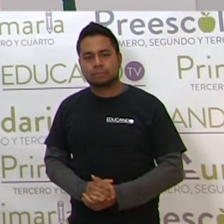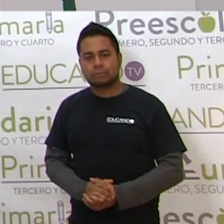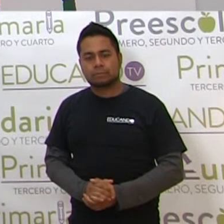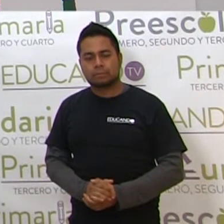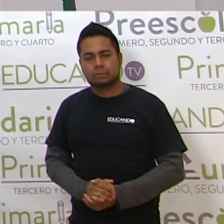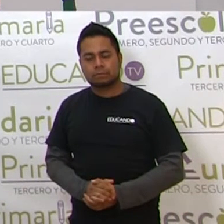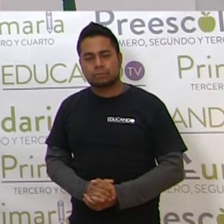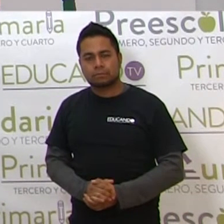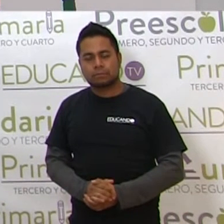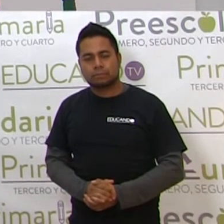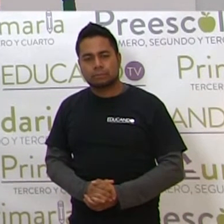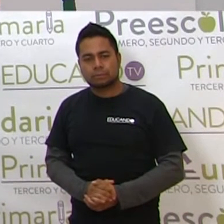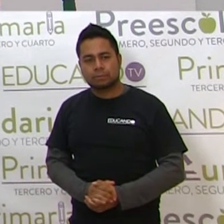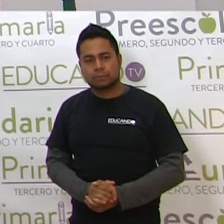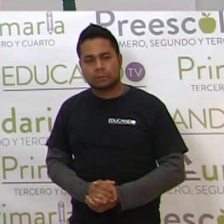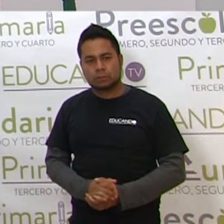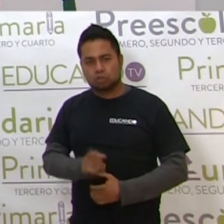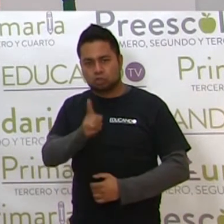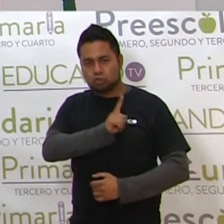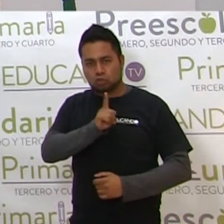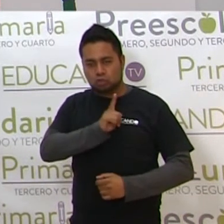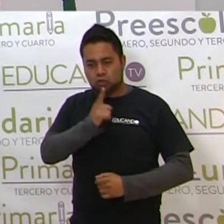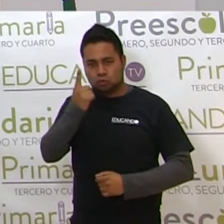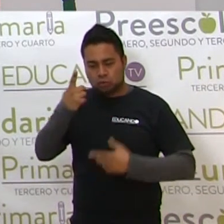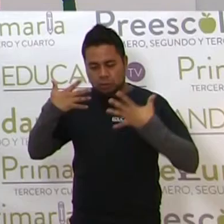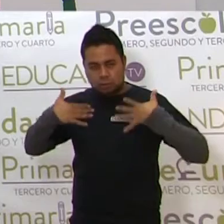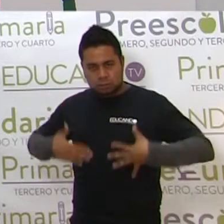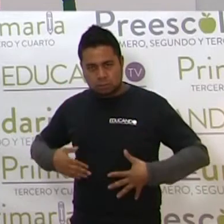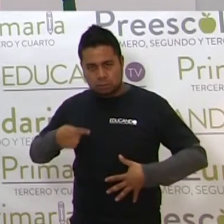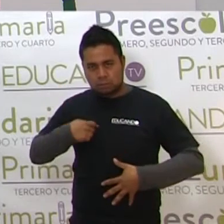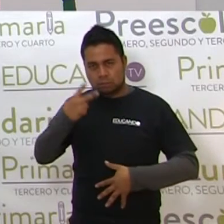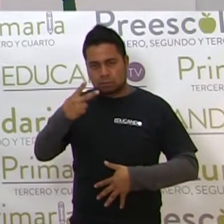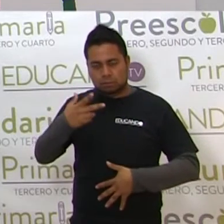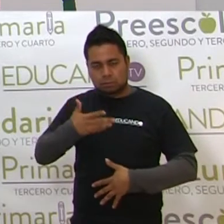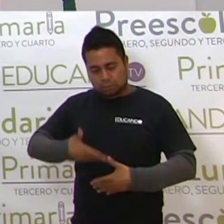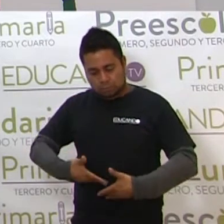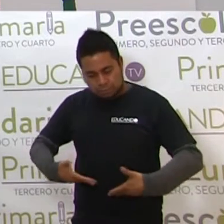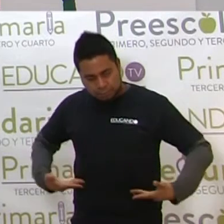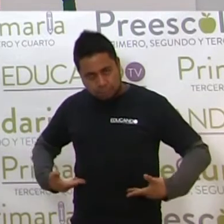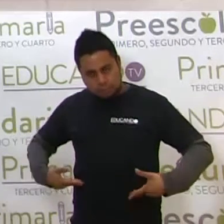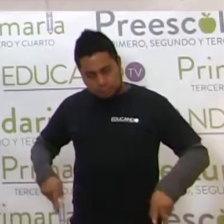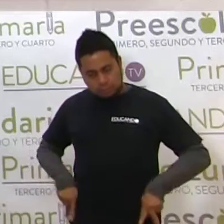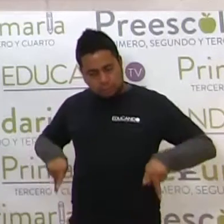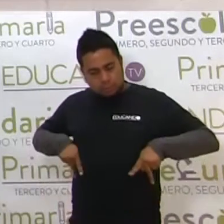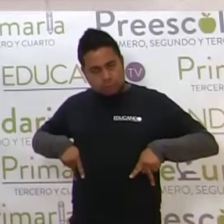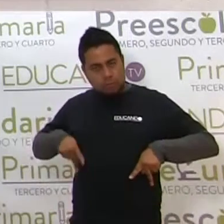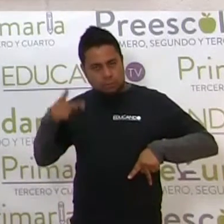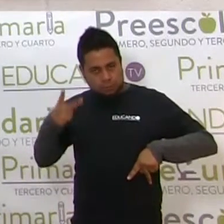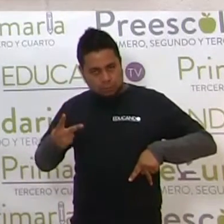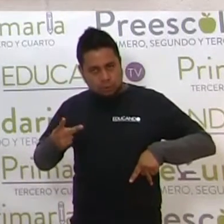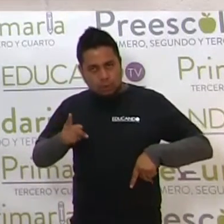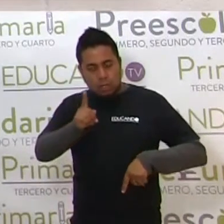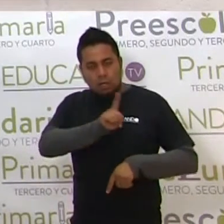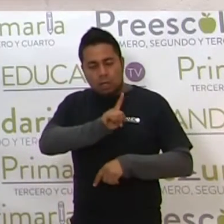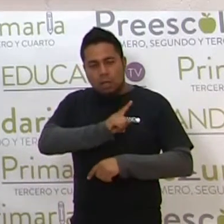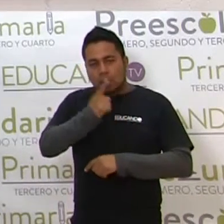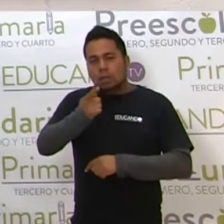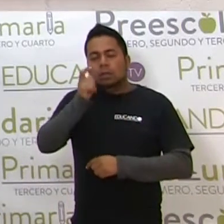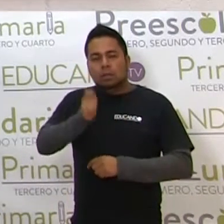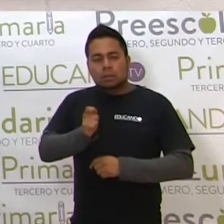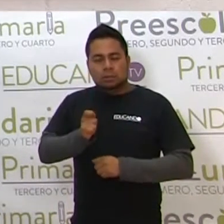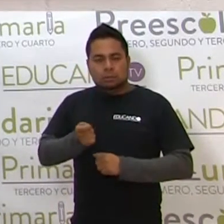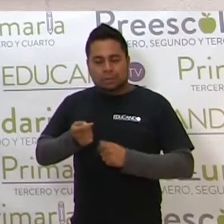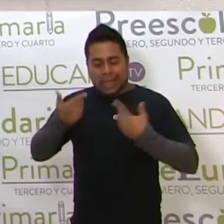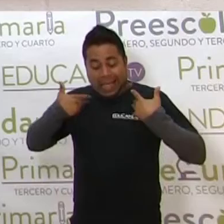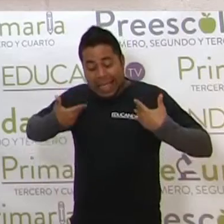es de una sola pieza Yo vengo vestida de dos piezas mi blusa y mi pantalón de una sola pieza es que llegue